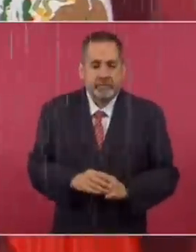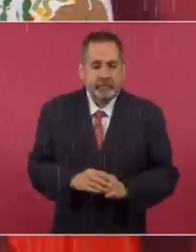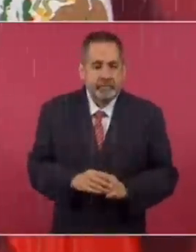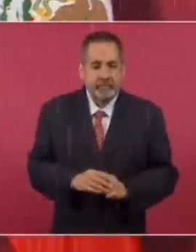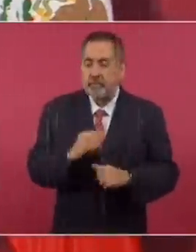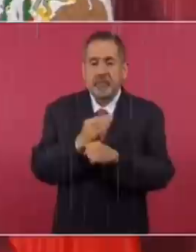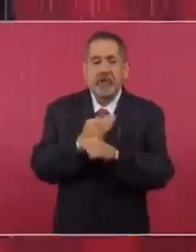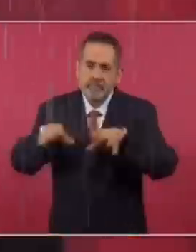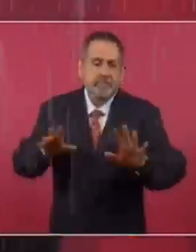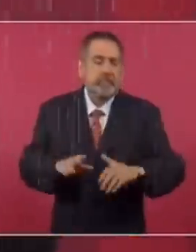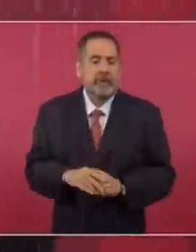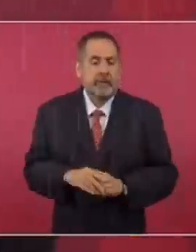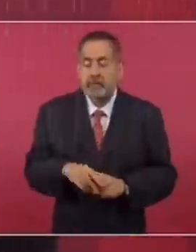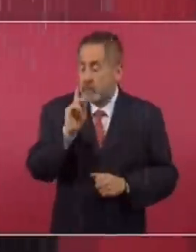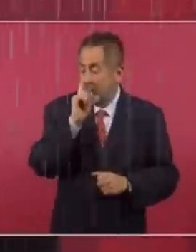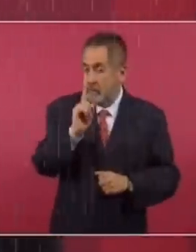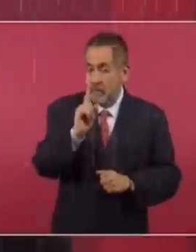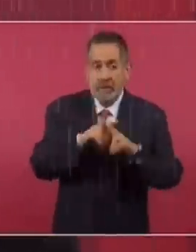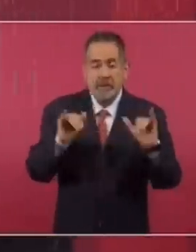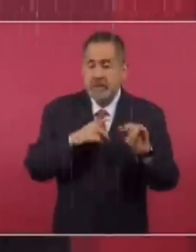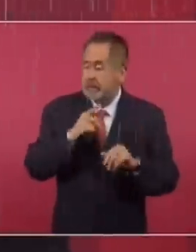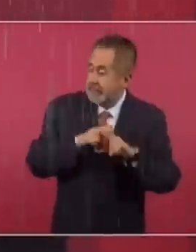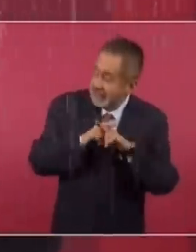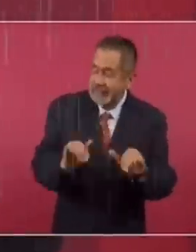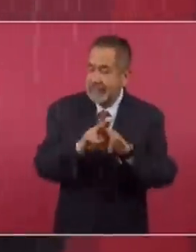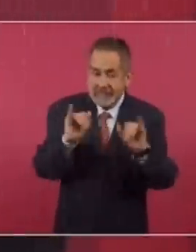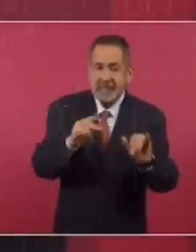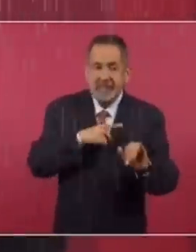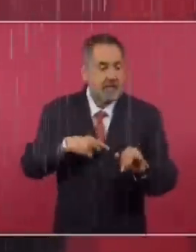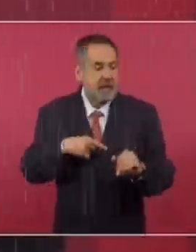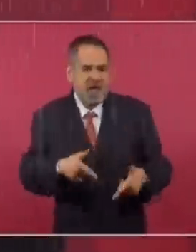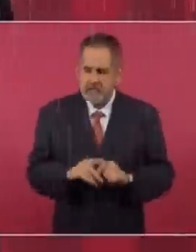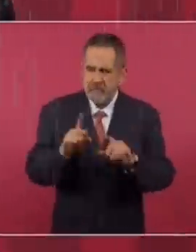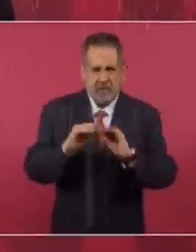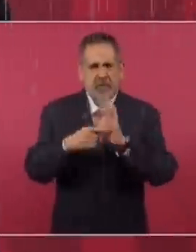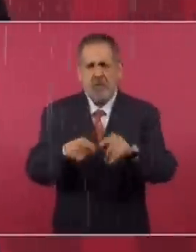porque es un asunto de interés público. Nadie debe ser víctima de una